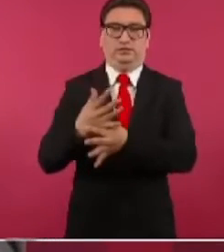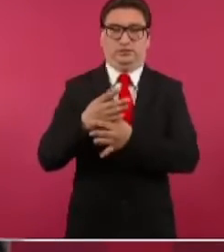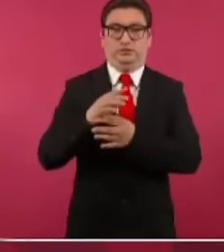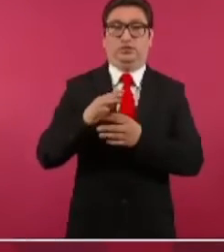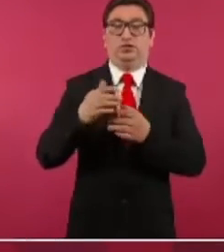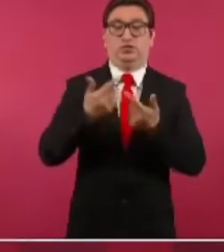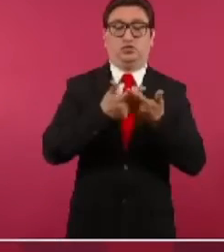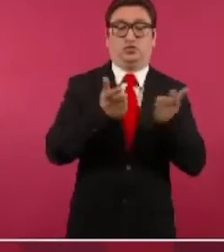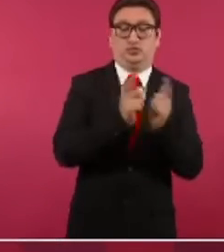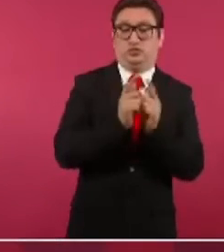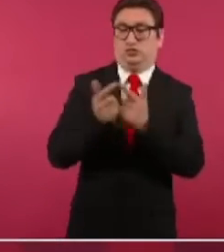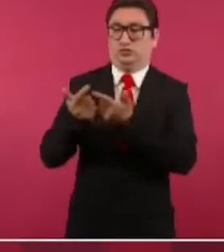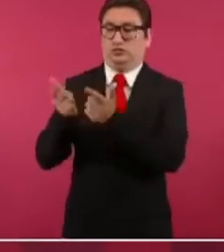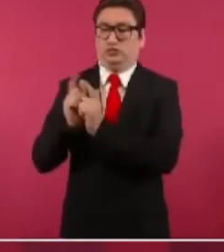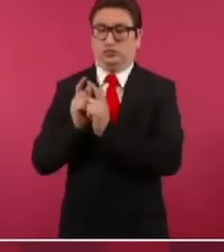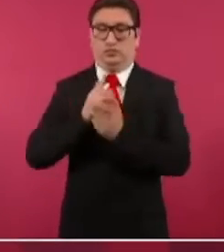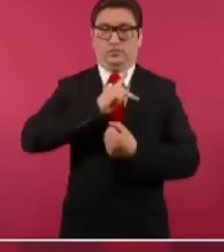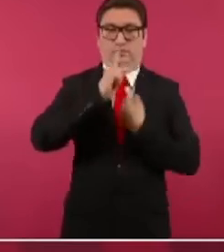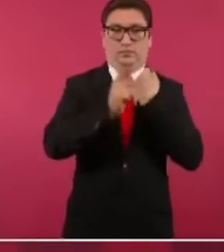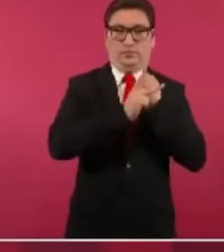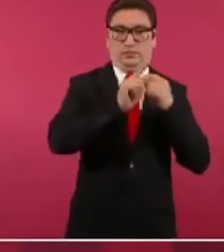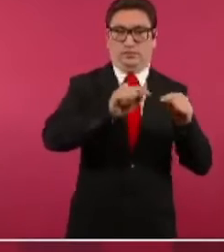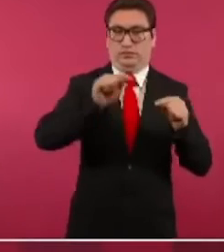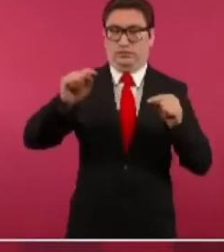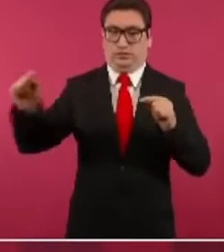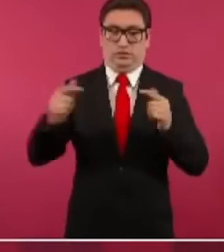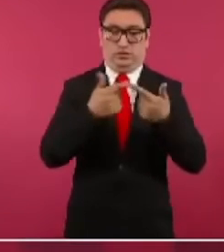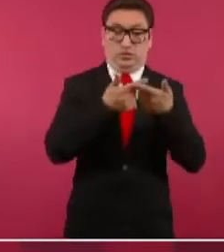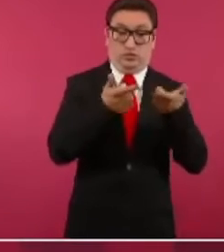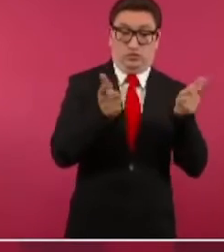la crisis de la pandemia,